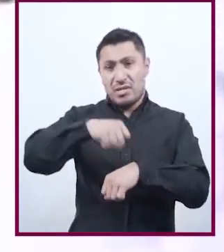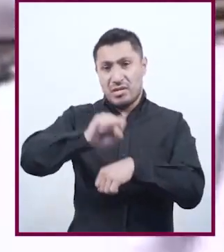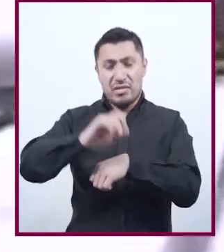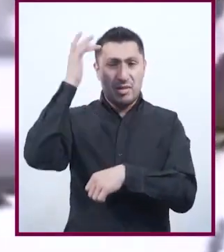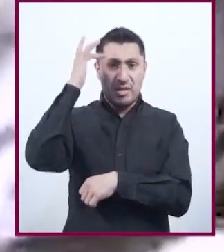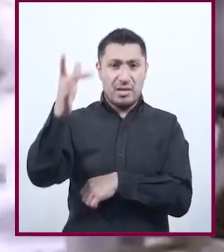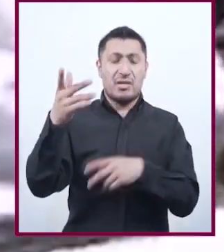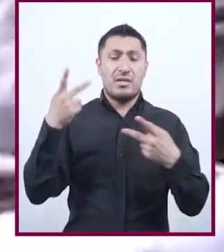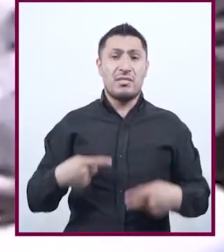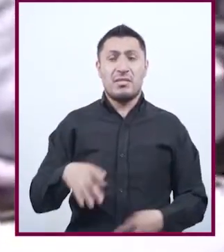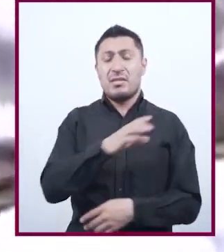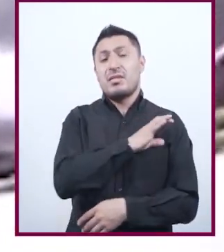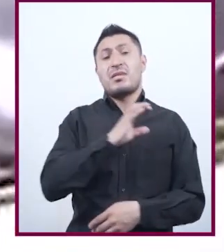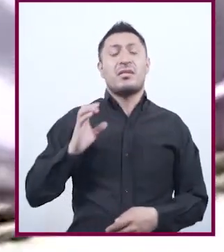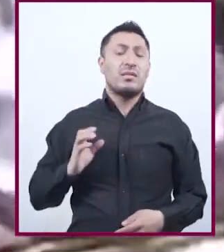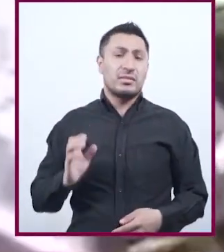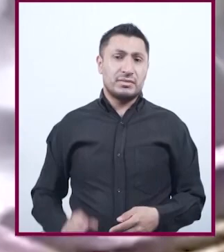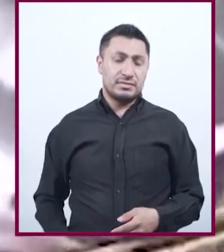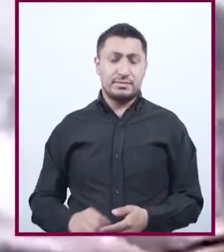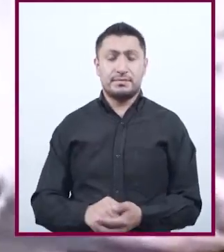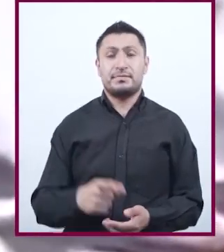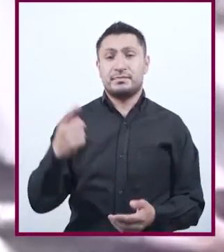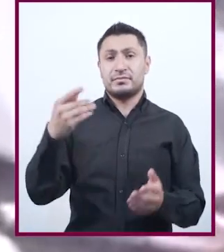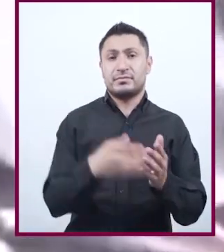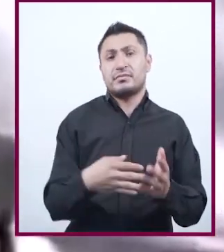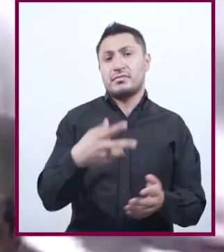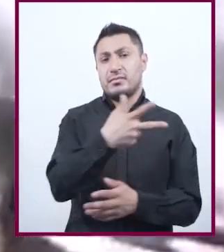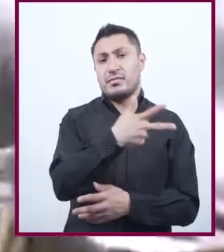Semana Santa de los cristianos.